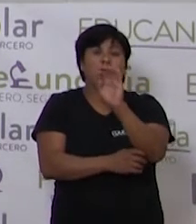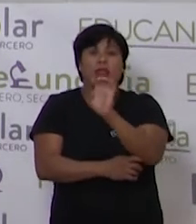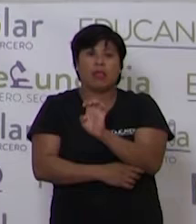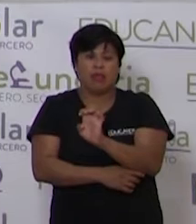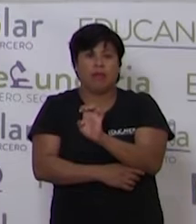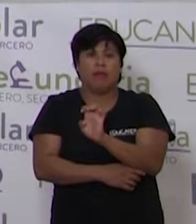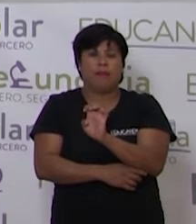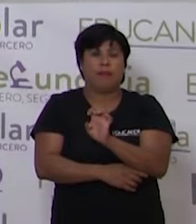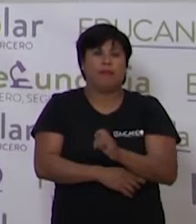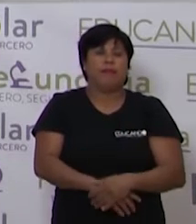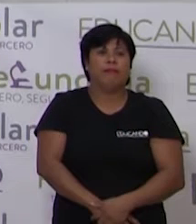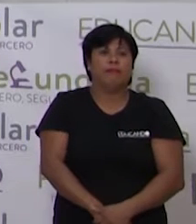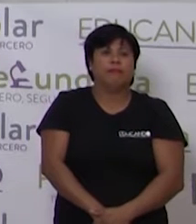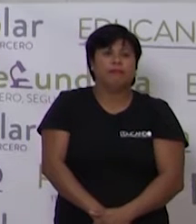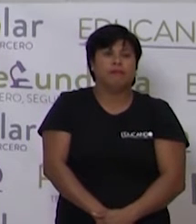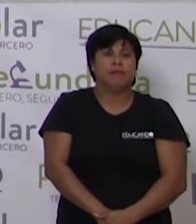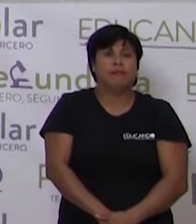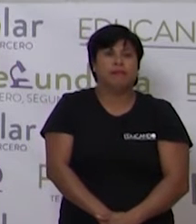esta es C.